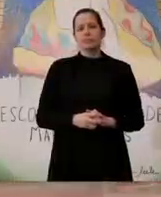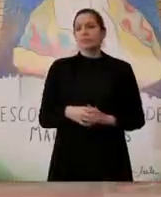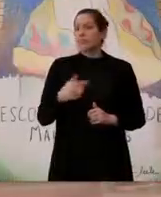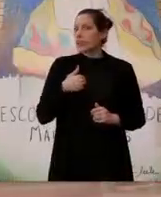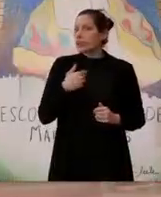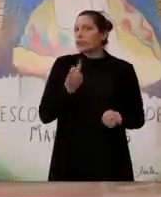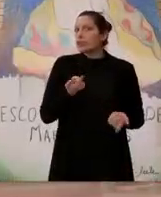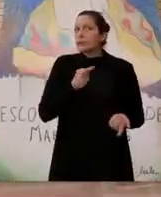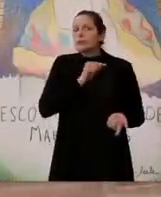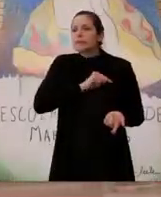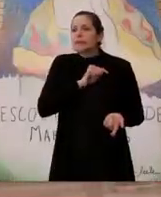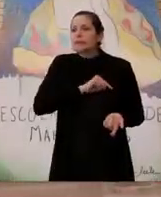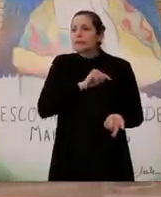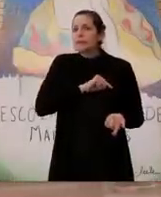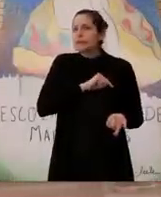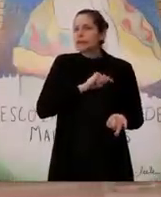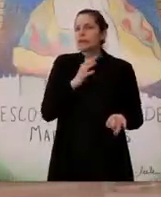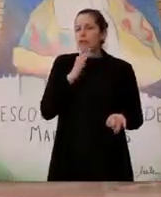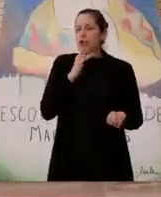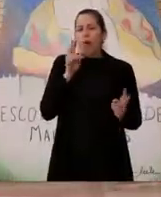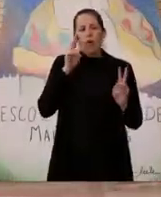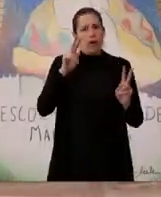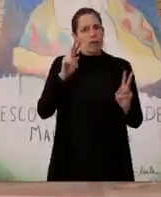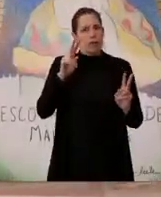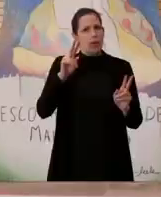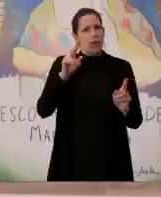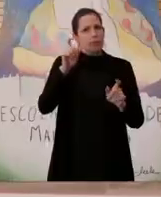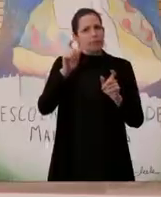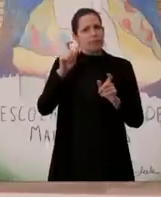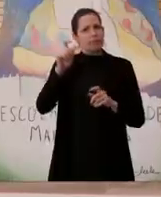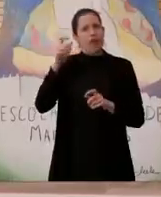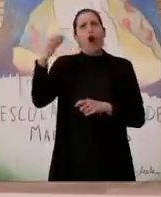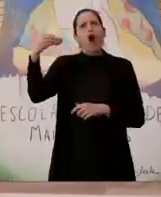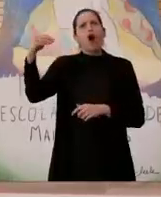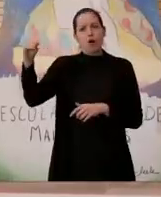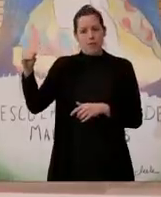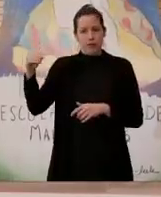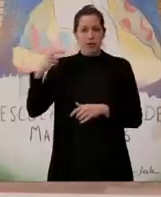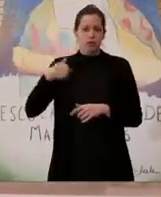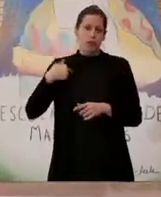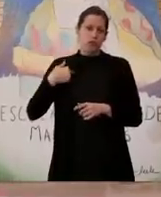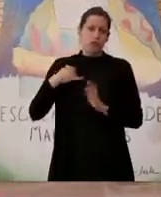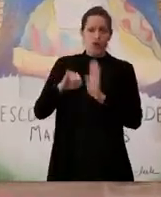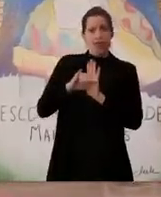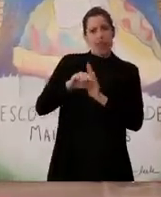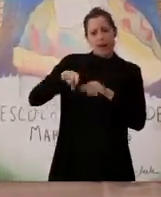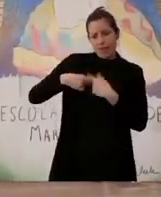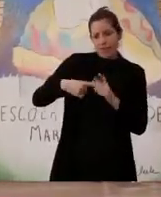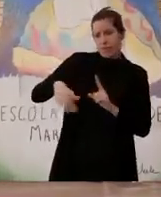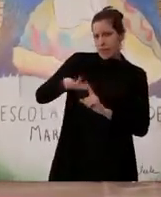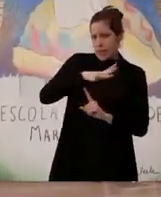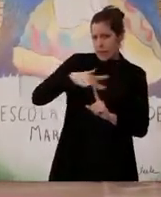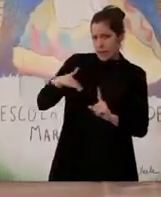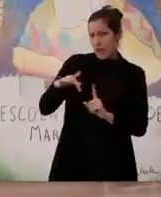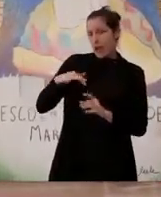dama impresión y ahora cuando miro paciente más nuevo bueno por suerte Te tengo una niña con torna familiar alguna muelles feminista que